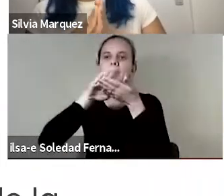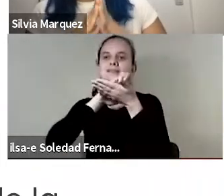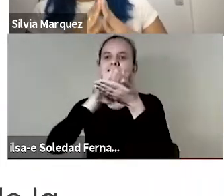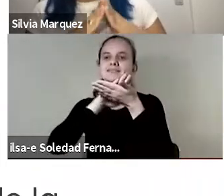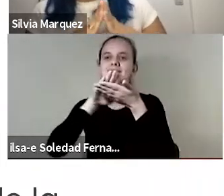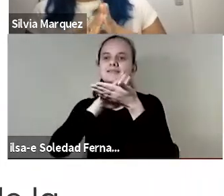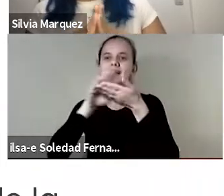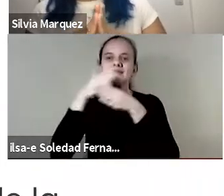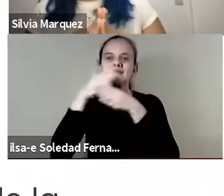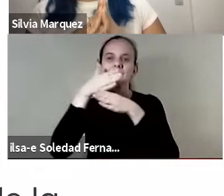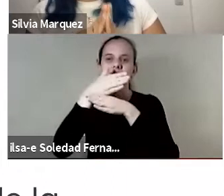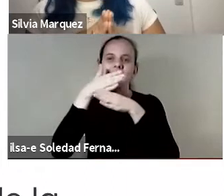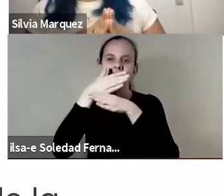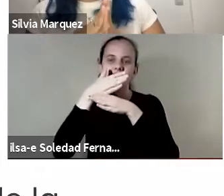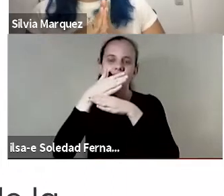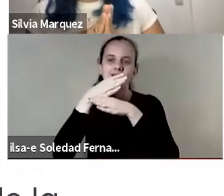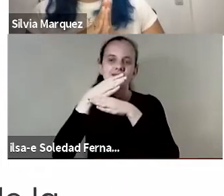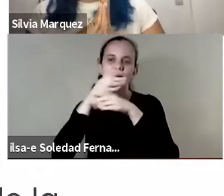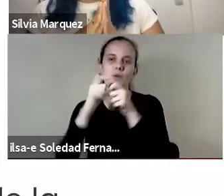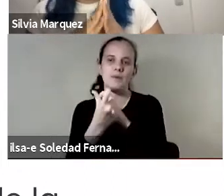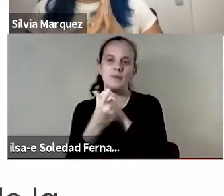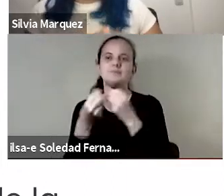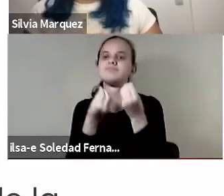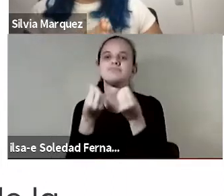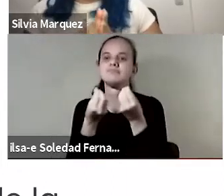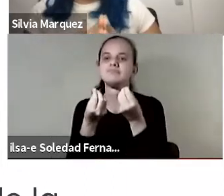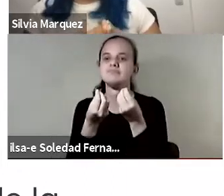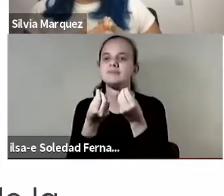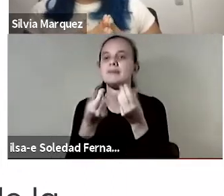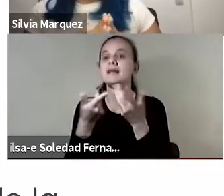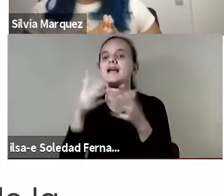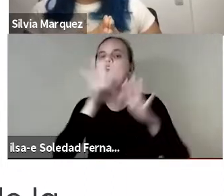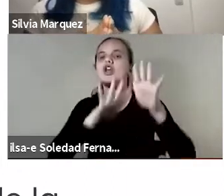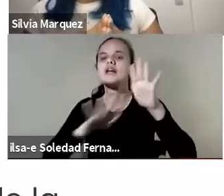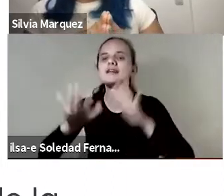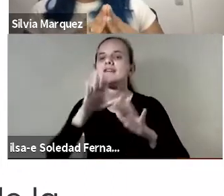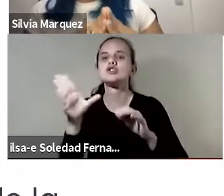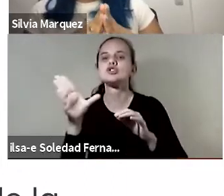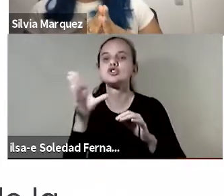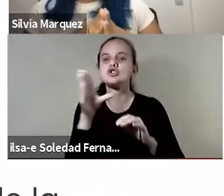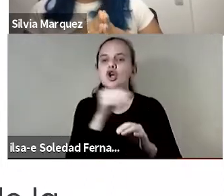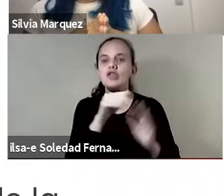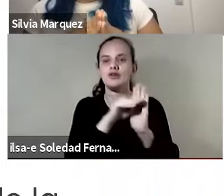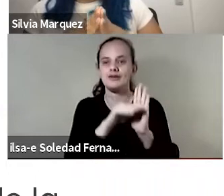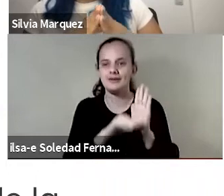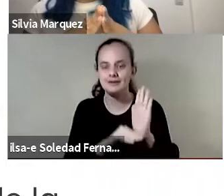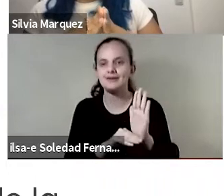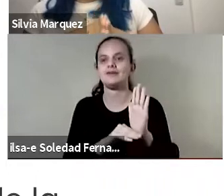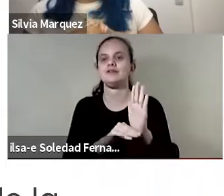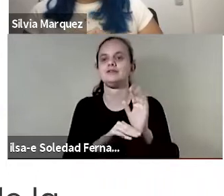principios, hablemos primero de los principios. Los principios van a ser la base de la accesibilidad web. Los principios nos sirven